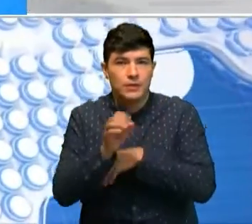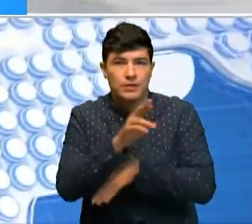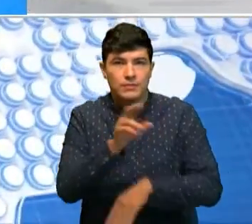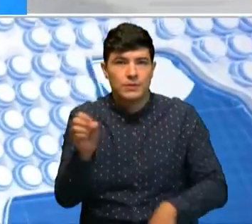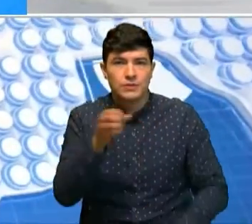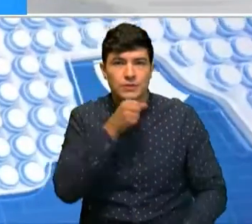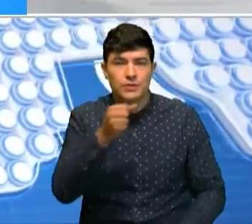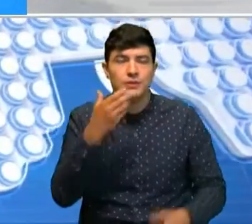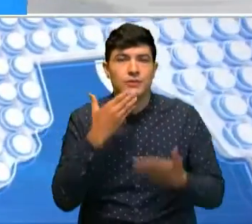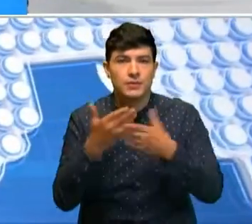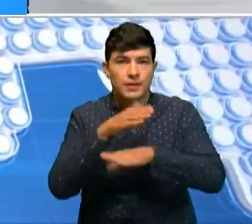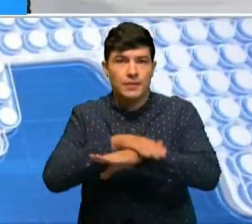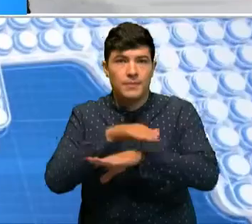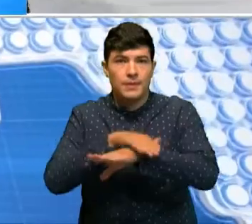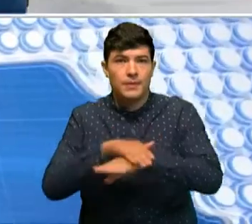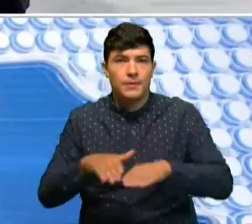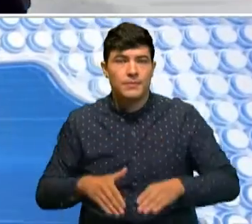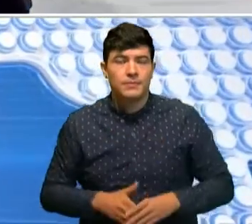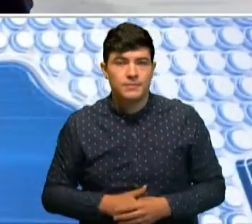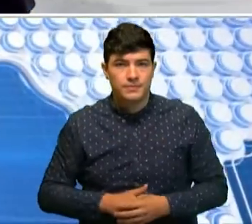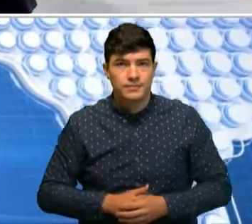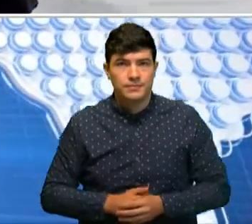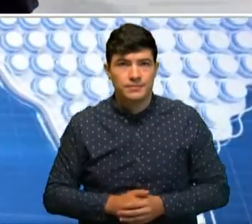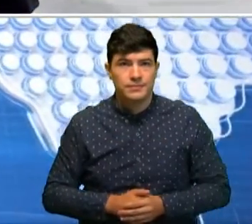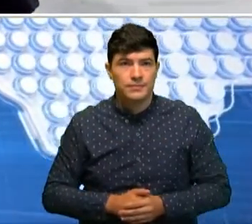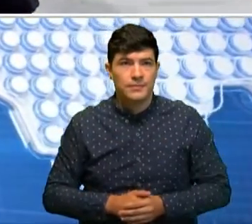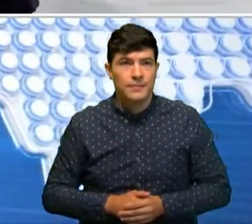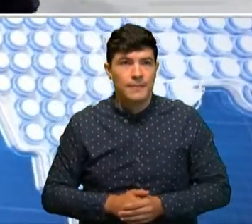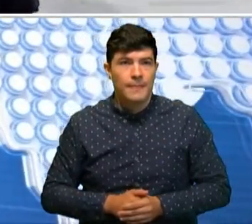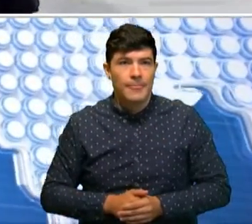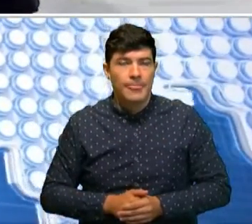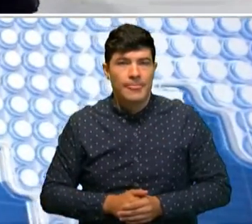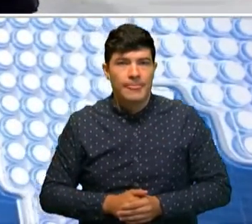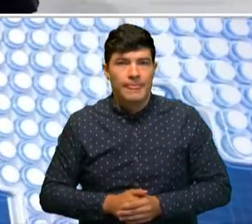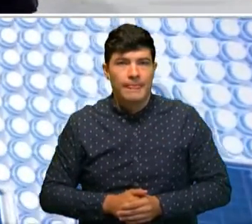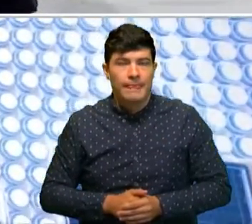Eduardo Suárez les informó Dolly Xiomara Niño. Regreso con ustedes al Centro de Estudios. Buena tarde.